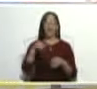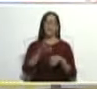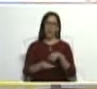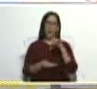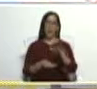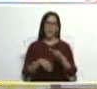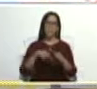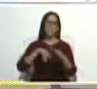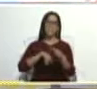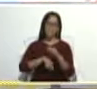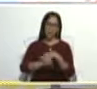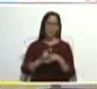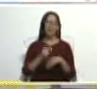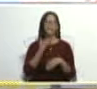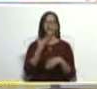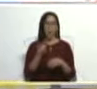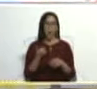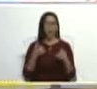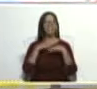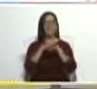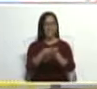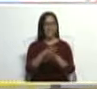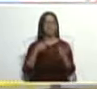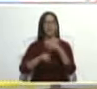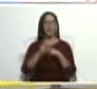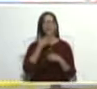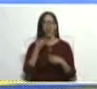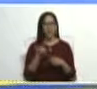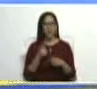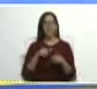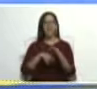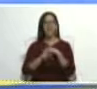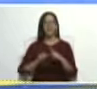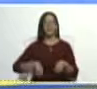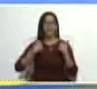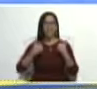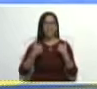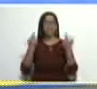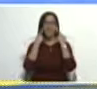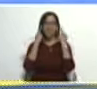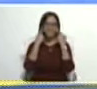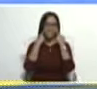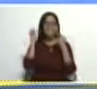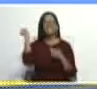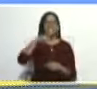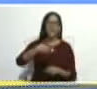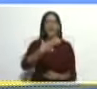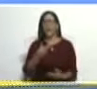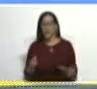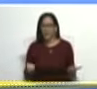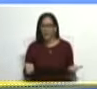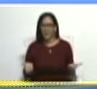mejorar integralmente, que vamos para mejor, que vamos para más? ¿Te dais cuenta o no te dais cuenta?